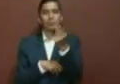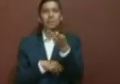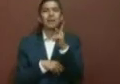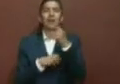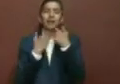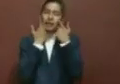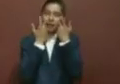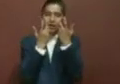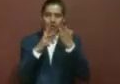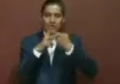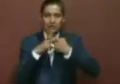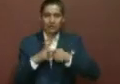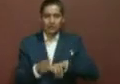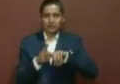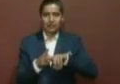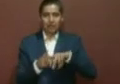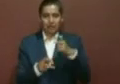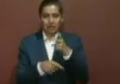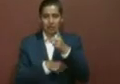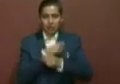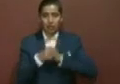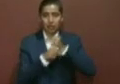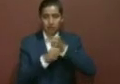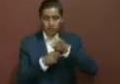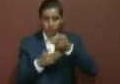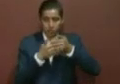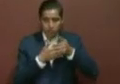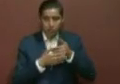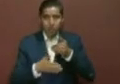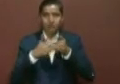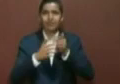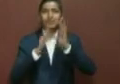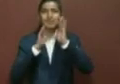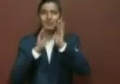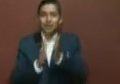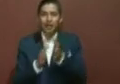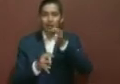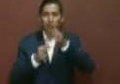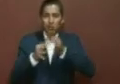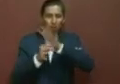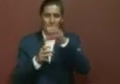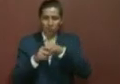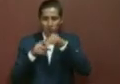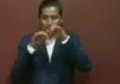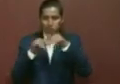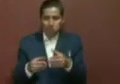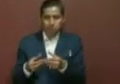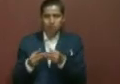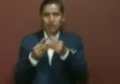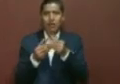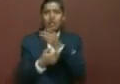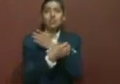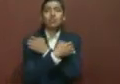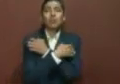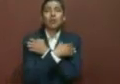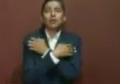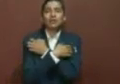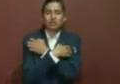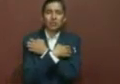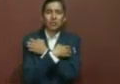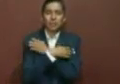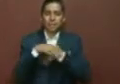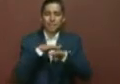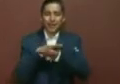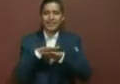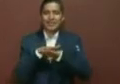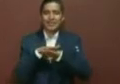empezar este año, ya con el instrumento jurídico y todo, con educación básica.